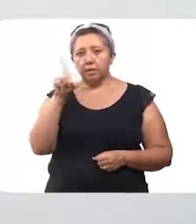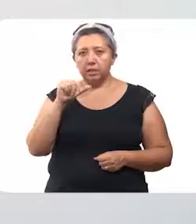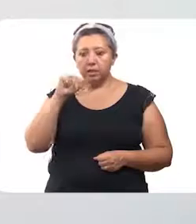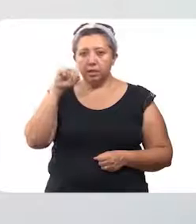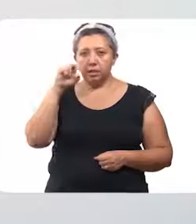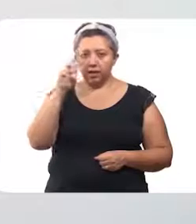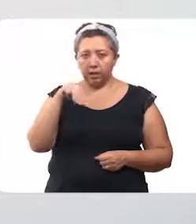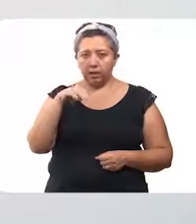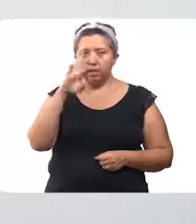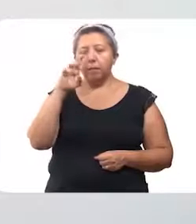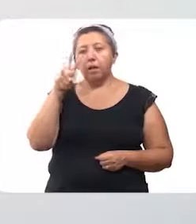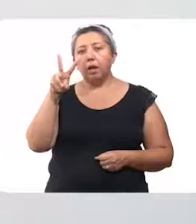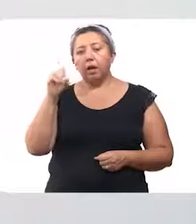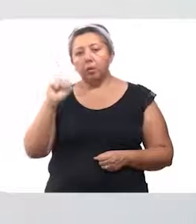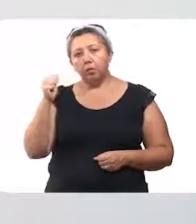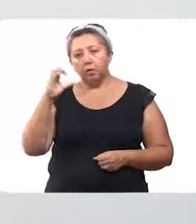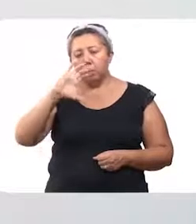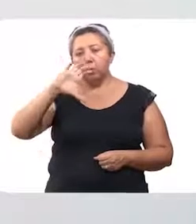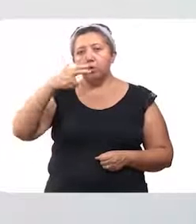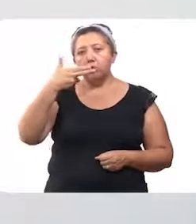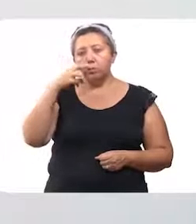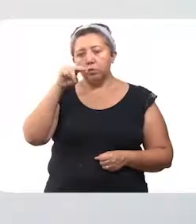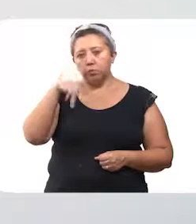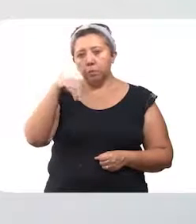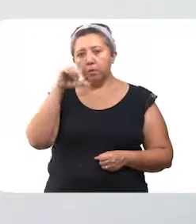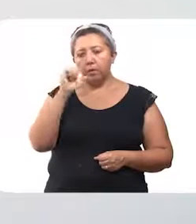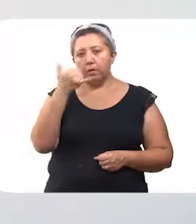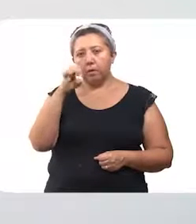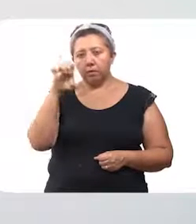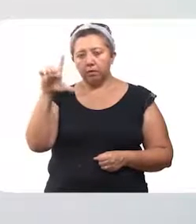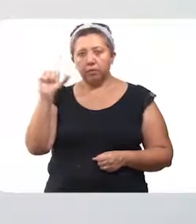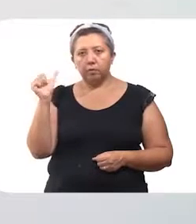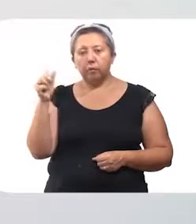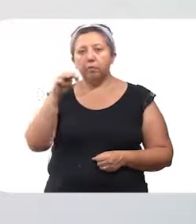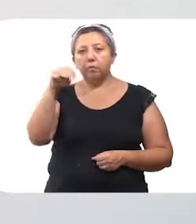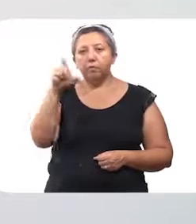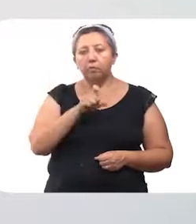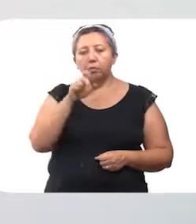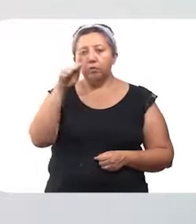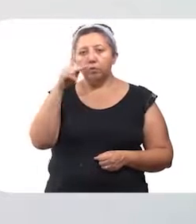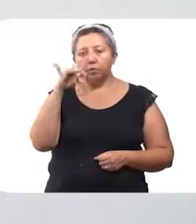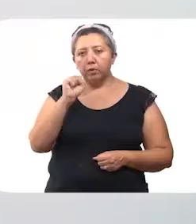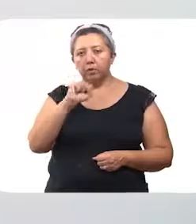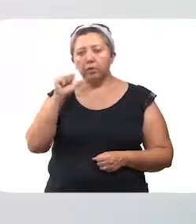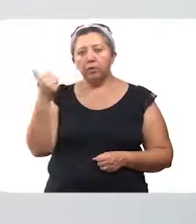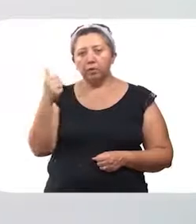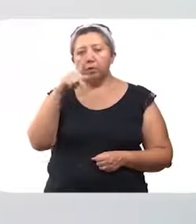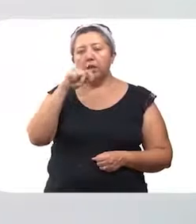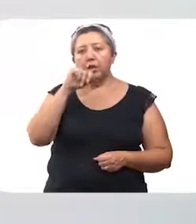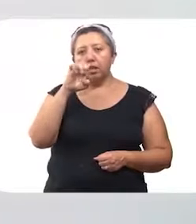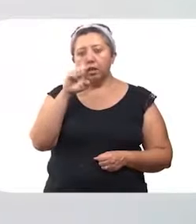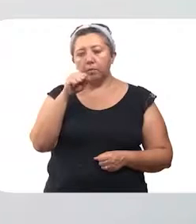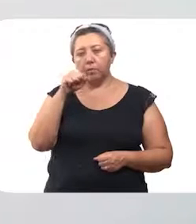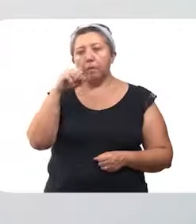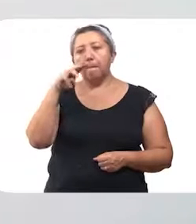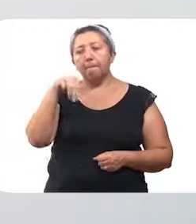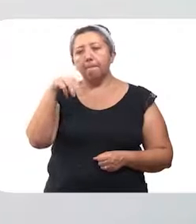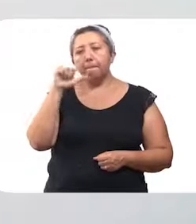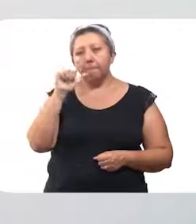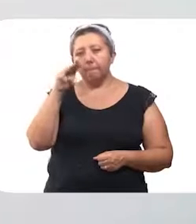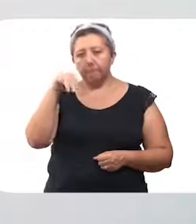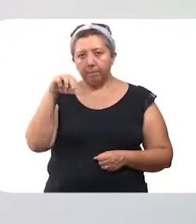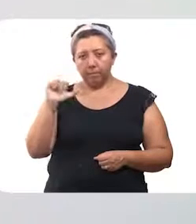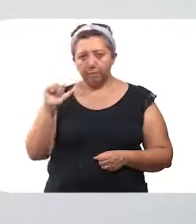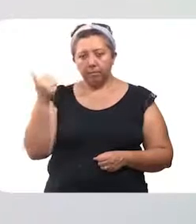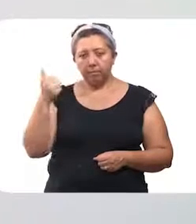Bravo, Zoncahuich, Copomá, Chumayel, Chapap, Tecom, Muxupip, Suquilá, Zemul, Tecantó, Tuncás, Mama,